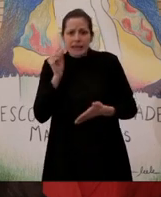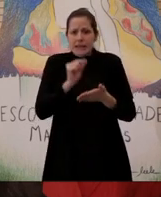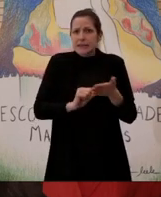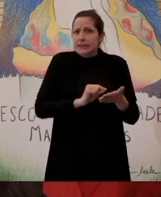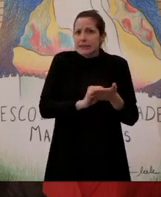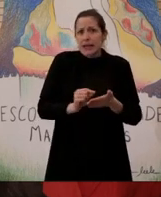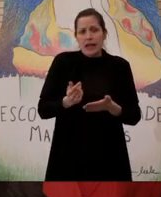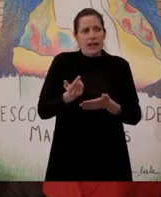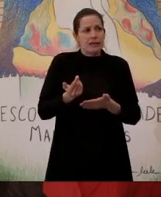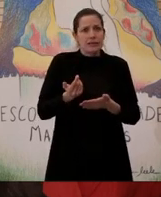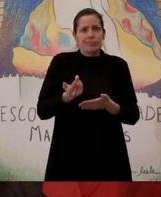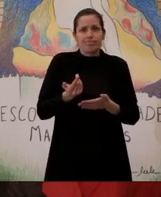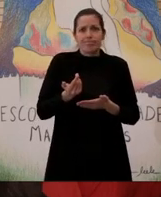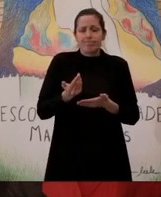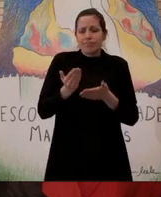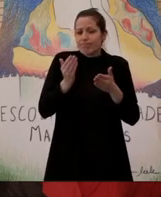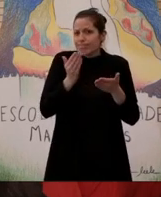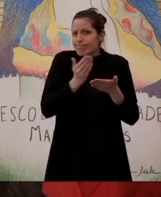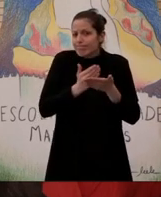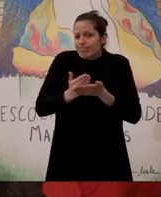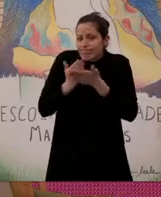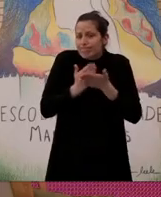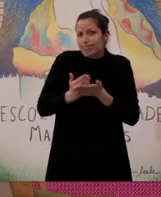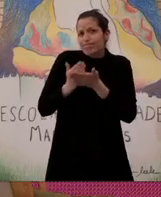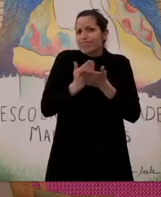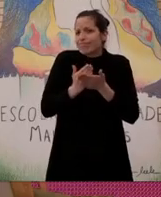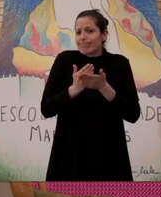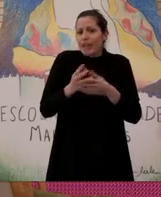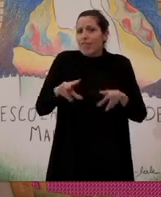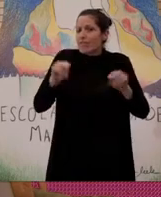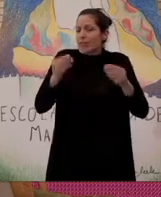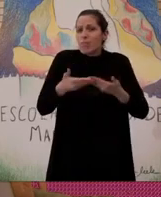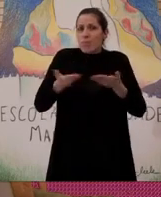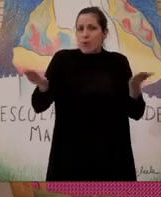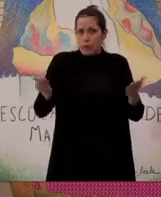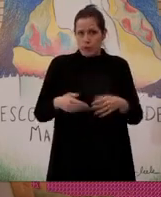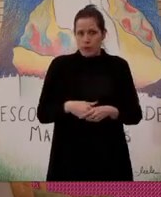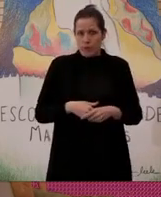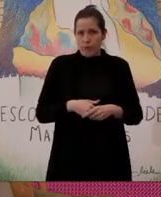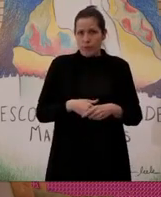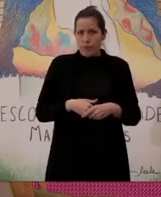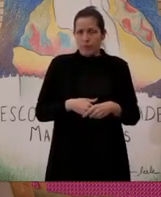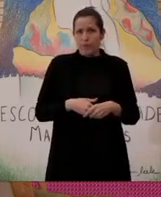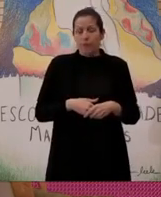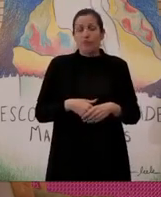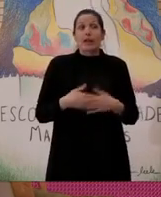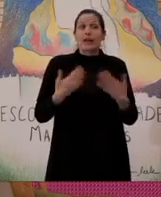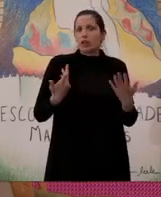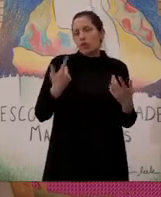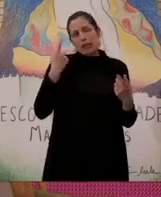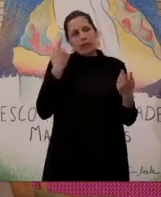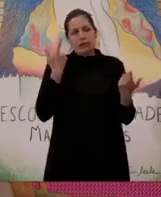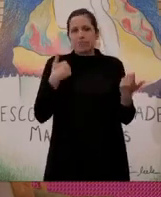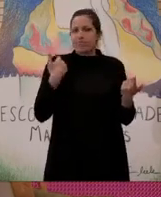yo creo que hay un trabajo inmenso hay optimismo preocupado para un caballo inmenso Y para rematar Yo creo que un poco en esta idea